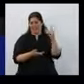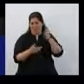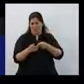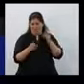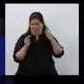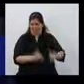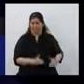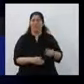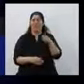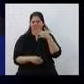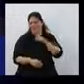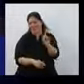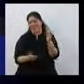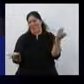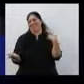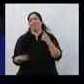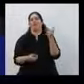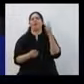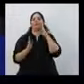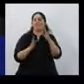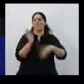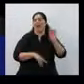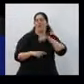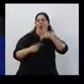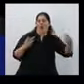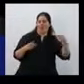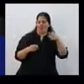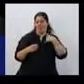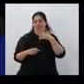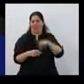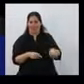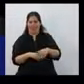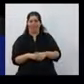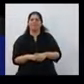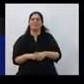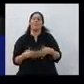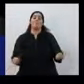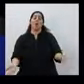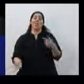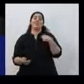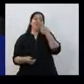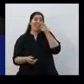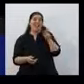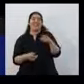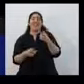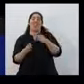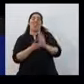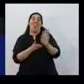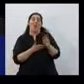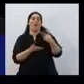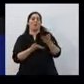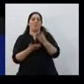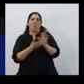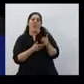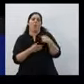ciento usted no lo entiende porque sus privilegios son otros eso sí lo entiendo por eso los intereses de la deuda los servicios de la deuda